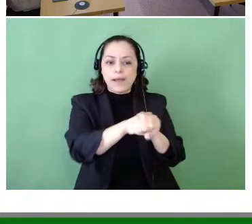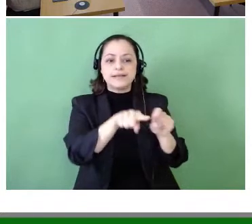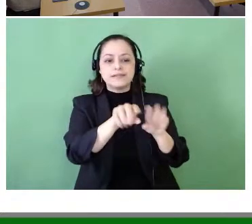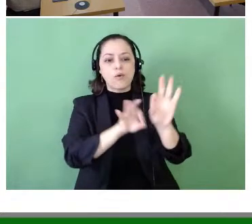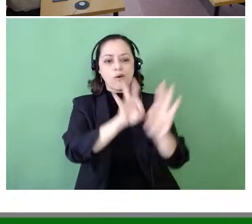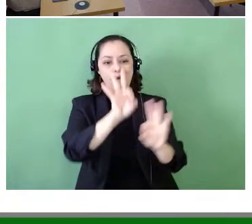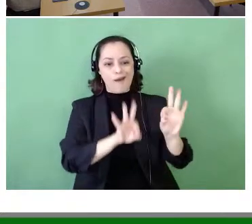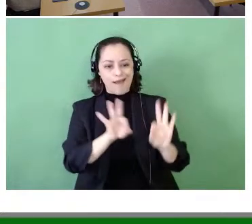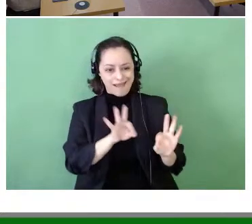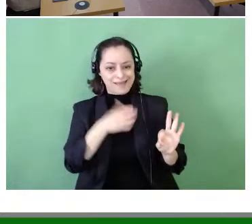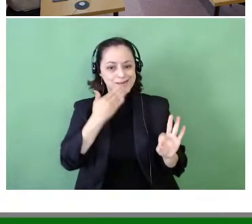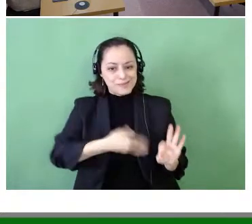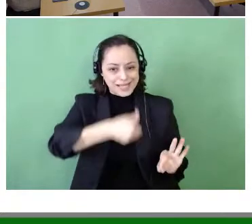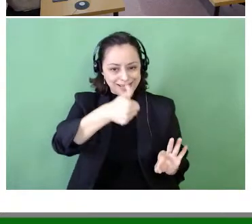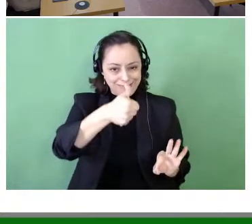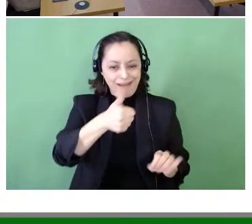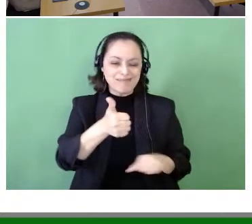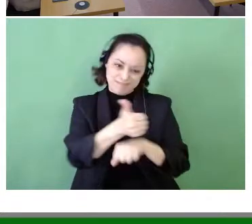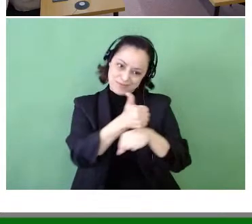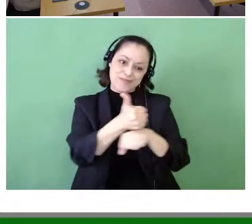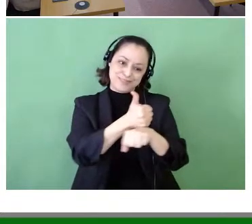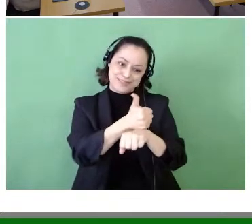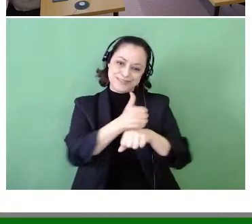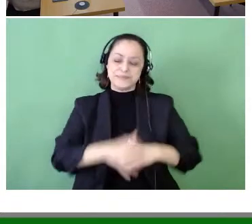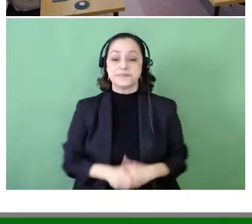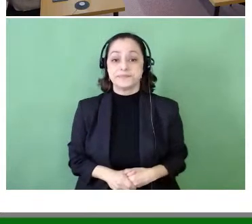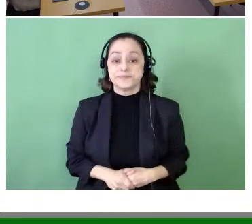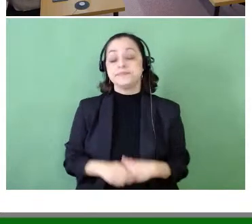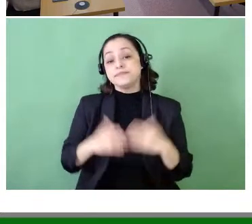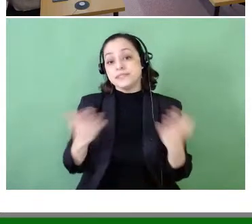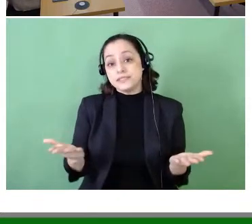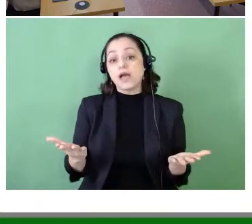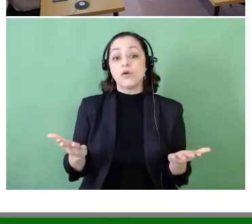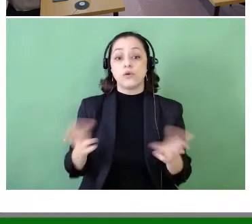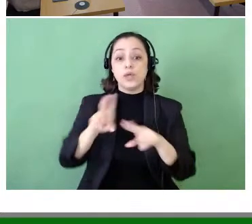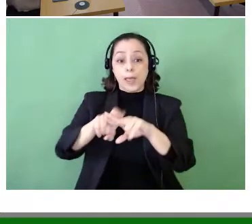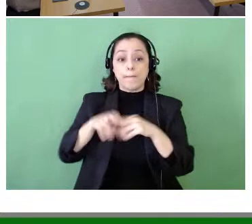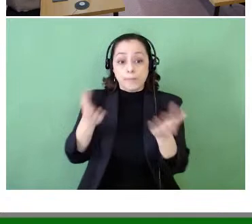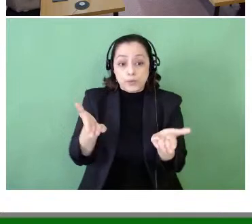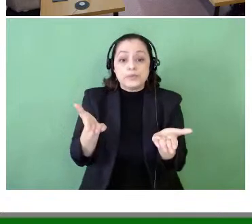profesionales. Y así, entonces,